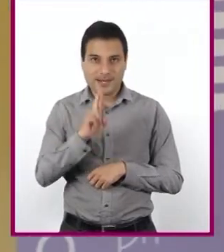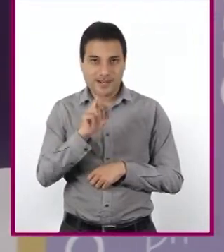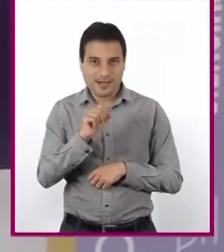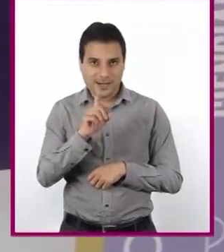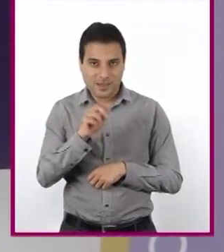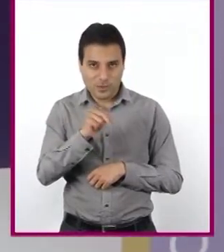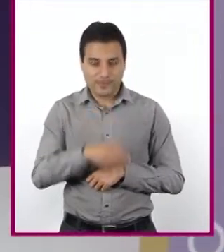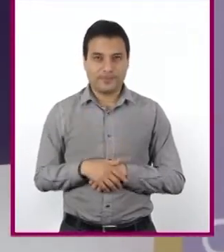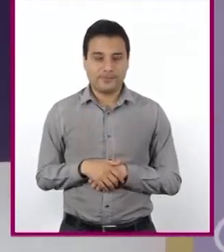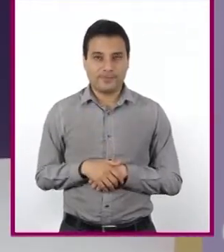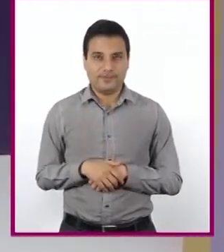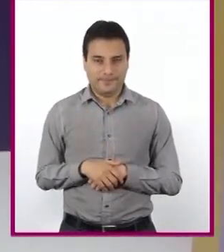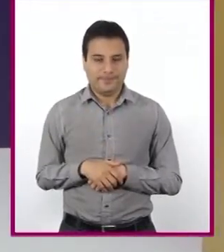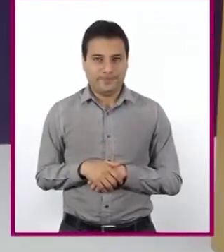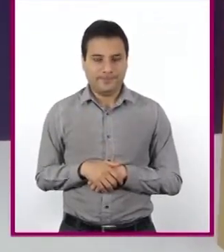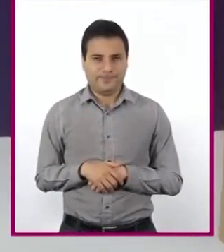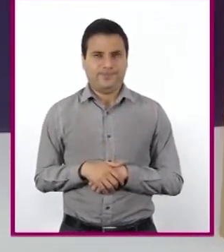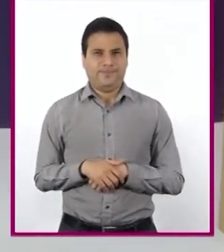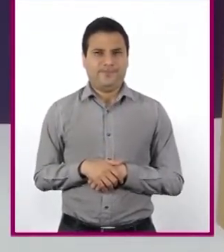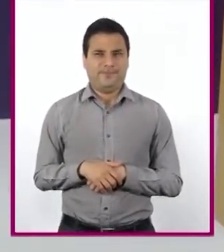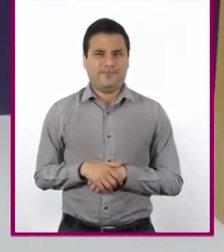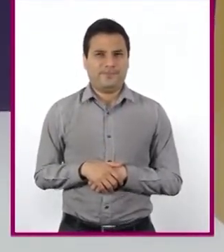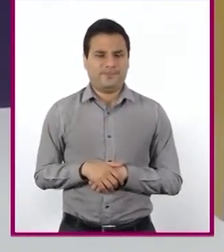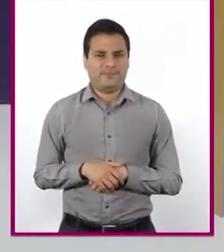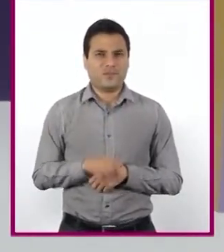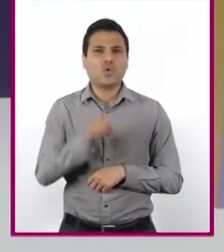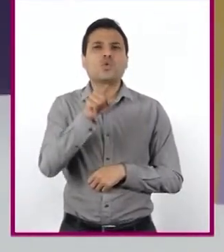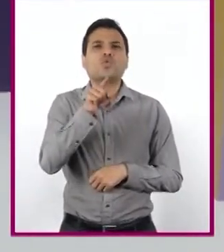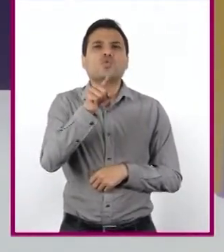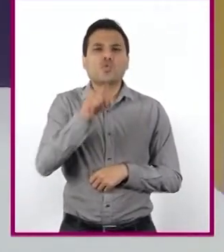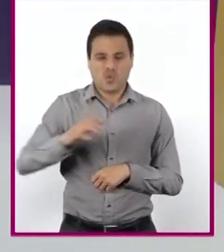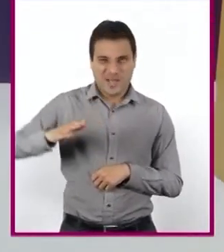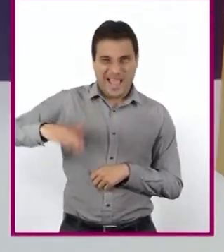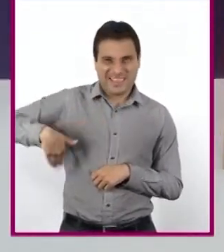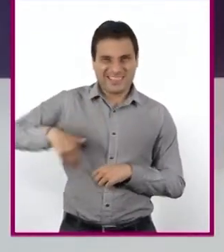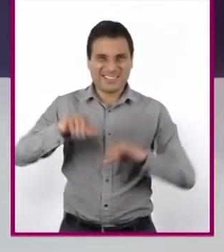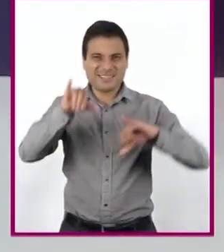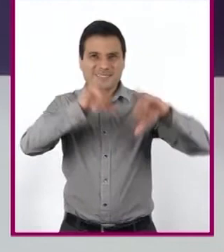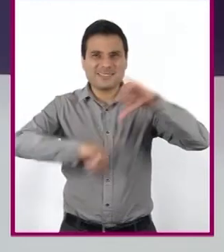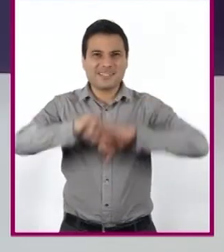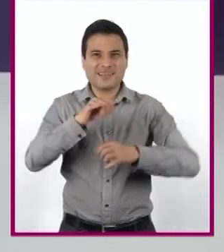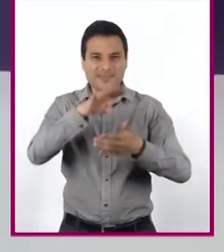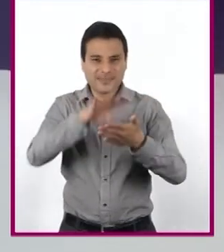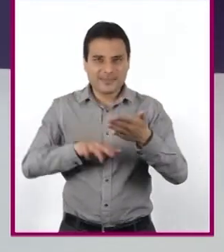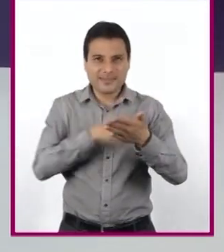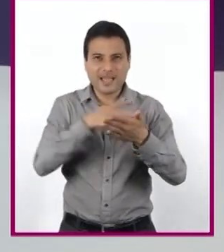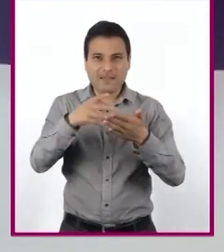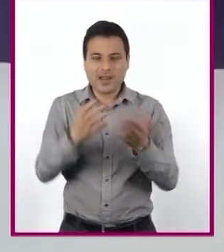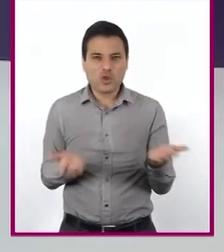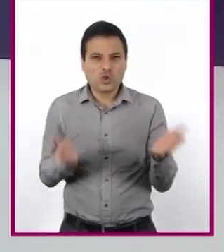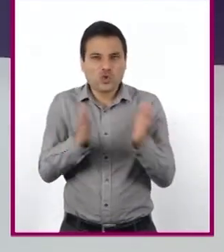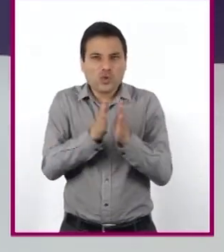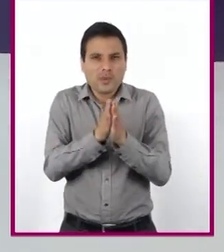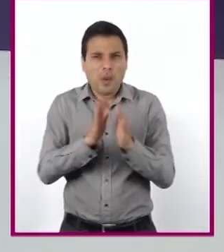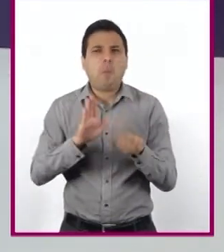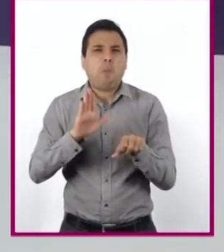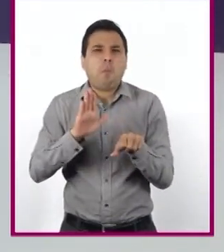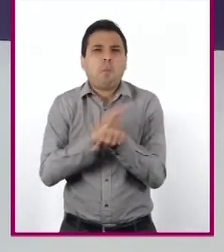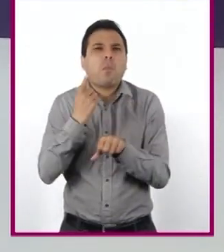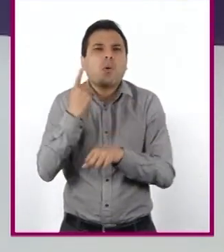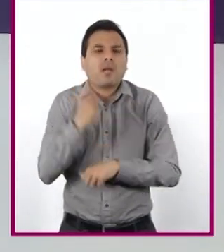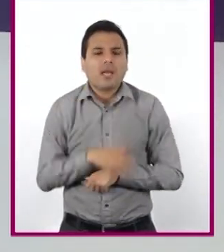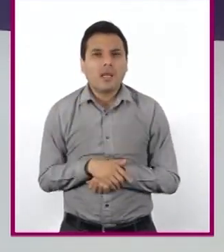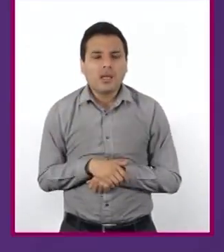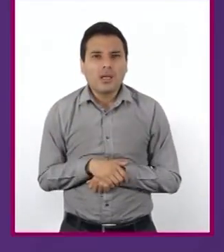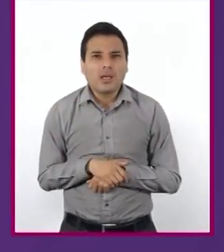¿Por qué realizaron ese doblez en su tabla periódica al inicio de esta sesión?